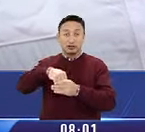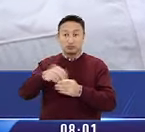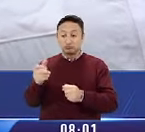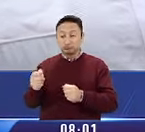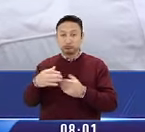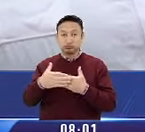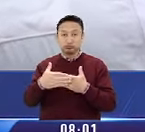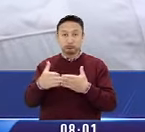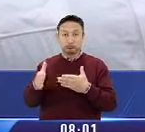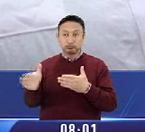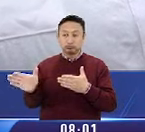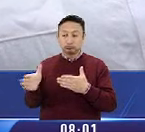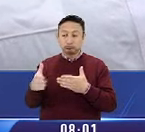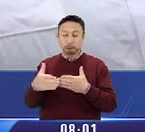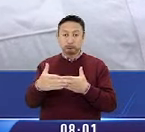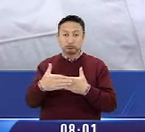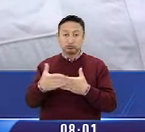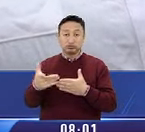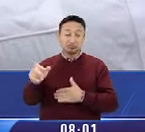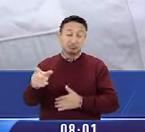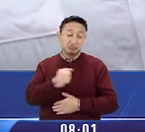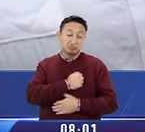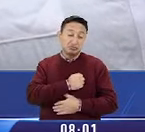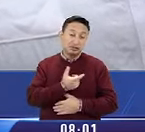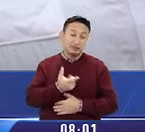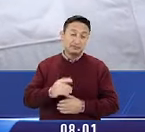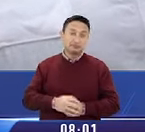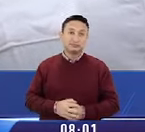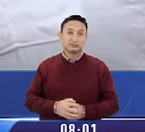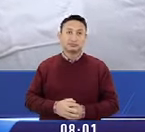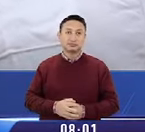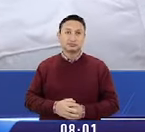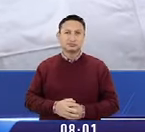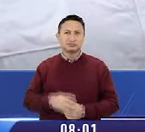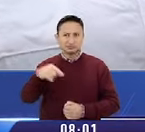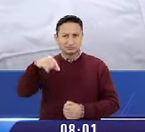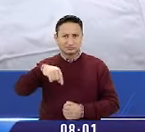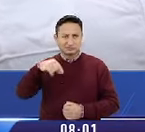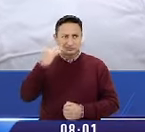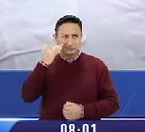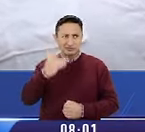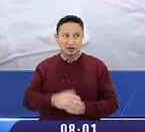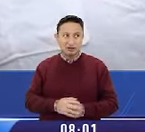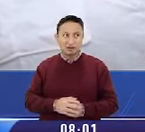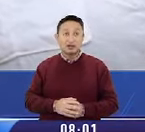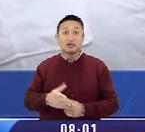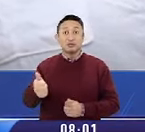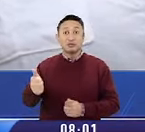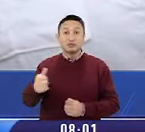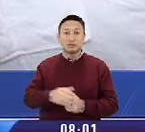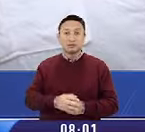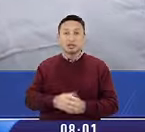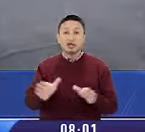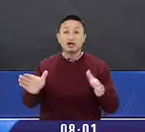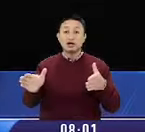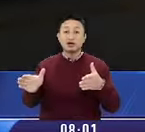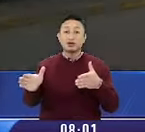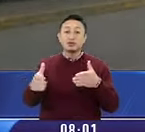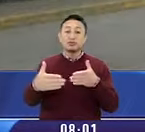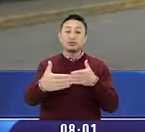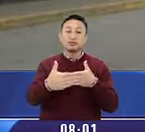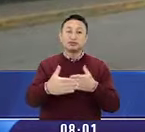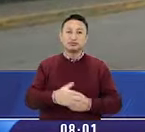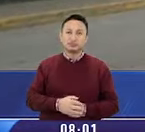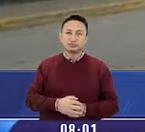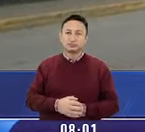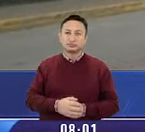Ellos pueden abrir el portón como dueños. Y lo más increíble es que ellos cierran el portón, o sea, nos dejan seguros. Por la